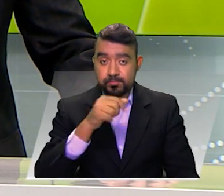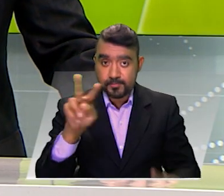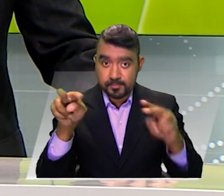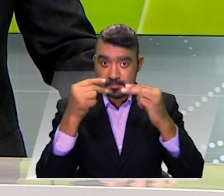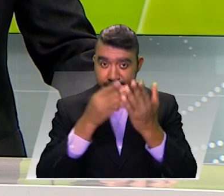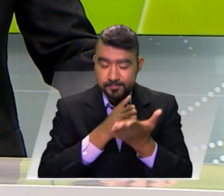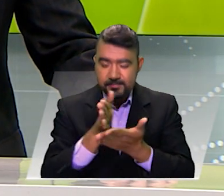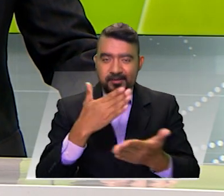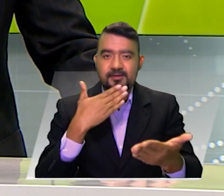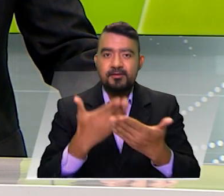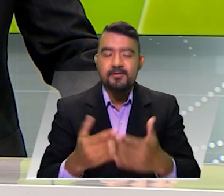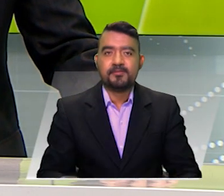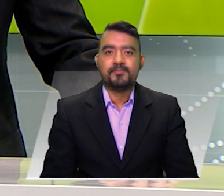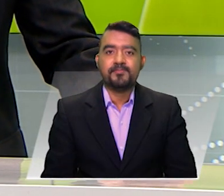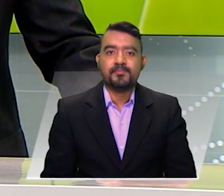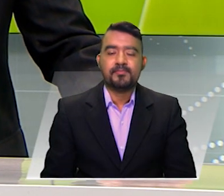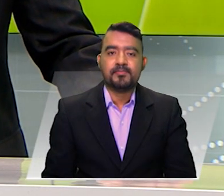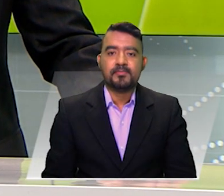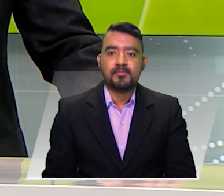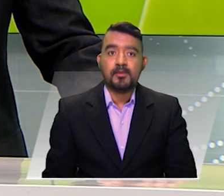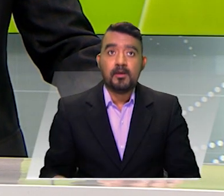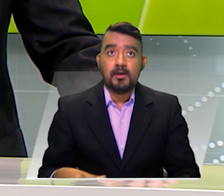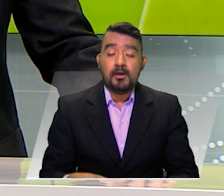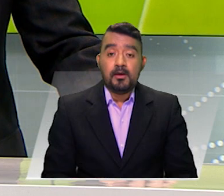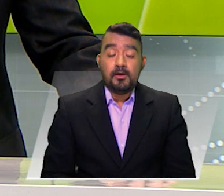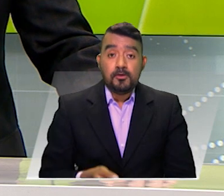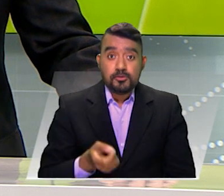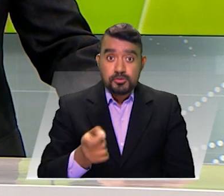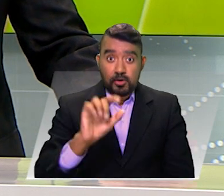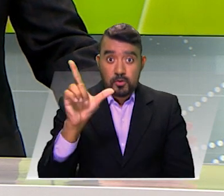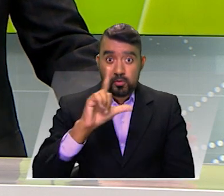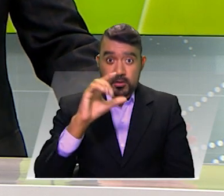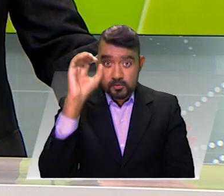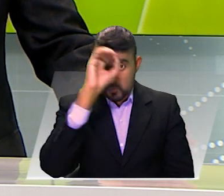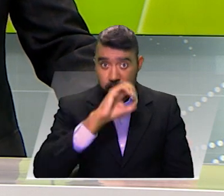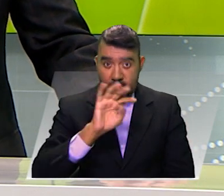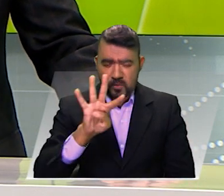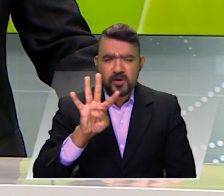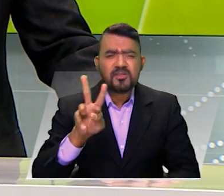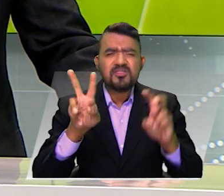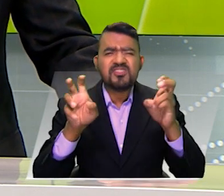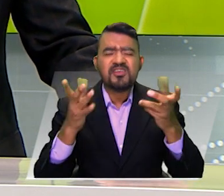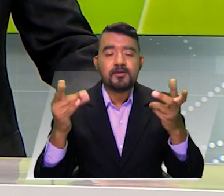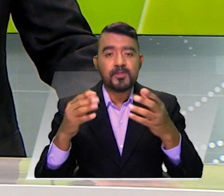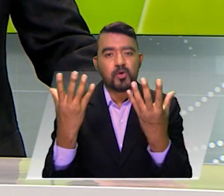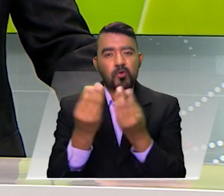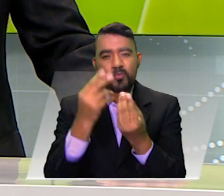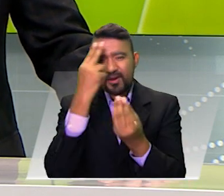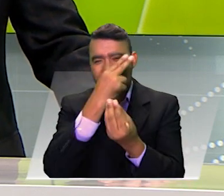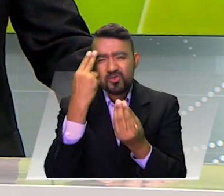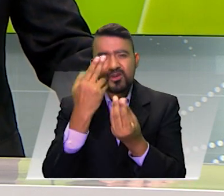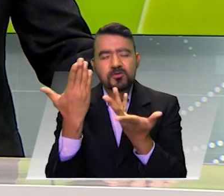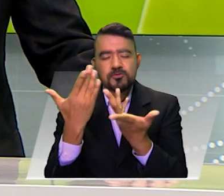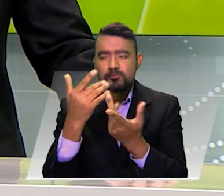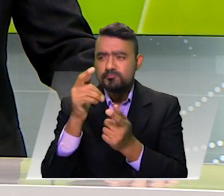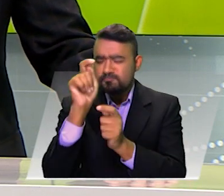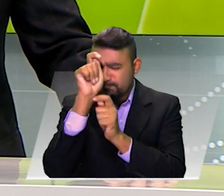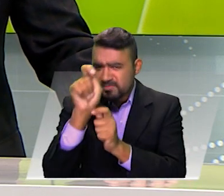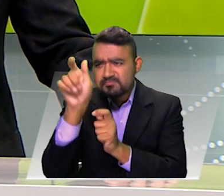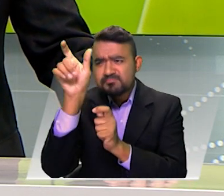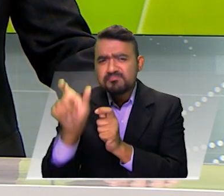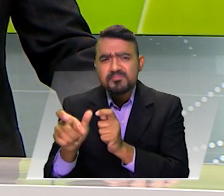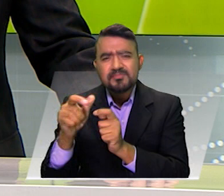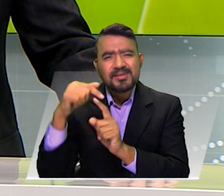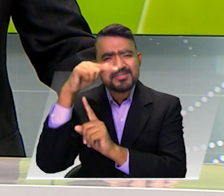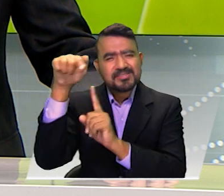Este 4 de octubre la Iglesia Católica le dedica el día a San Francisco de Asís y es aprovechado para rendirle homenaje a todos los animales. La Gobernación